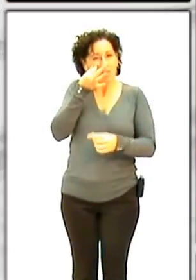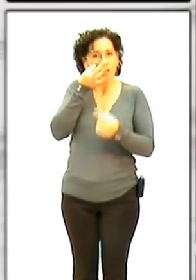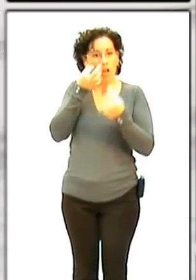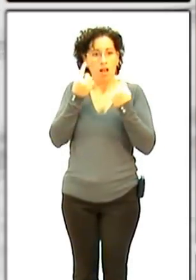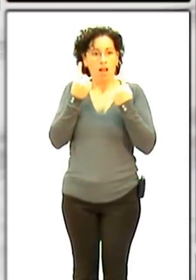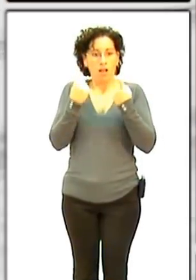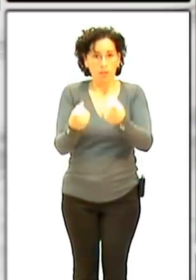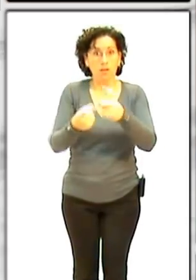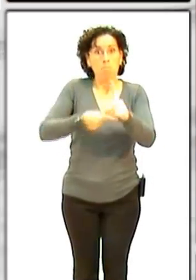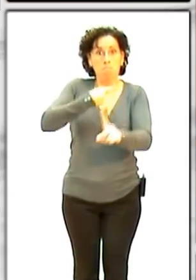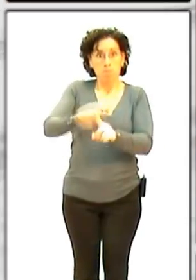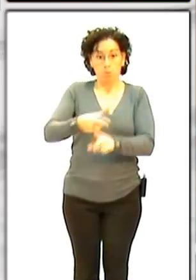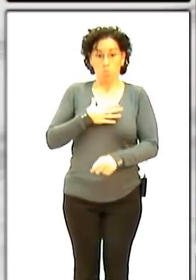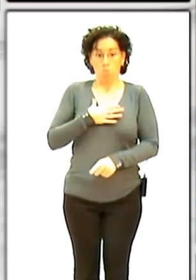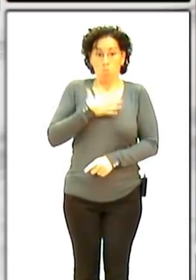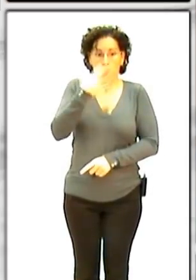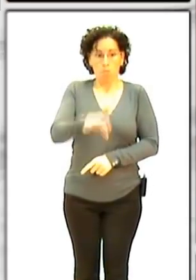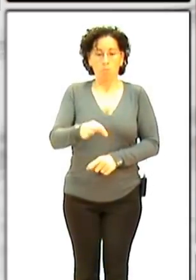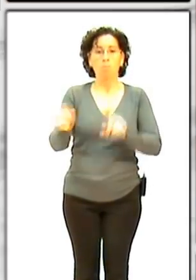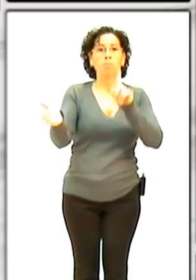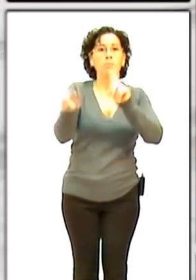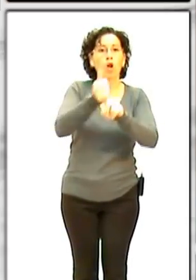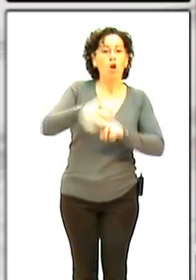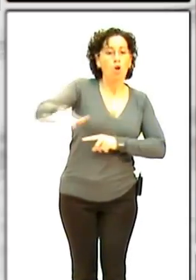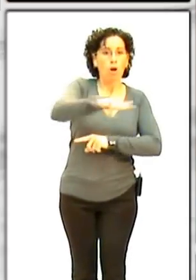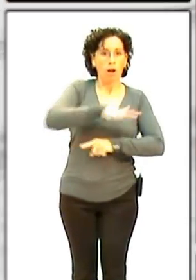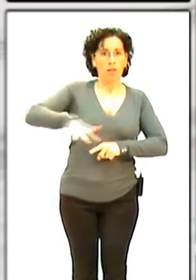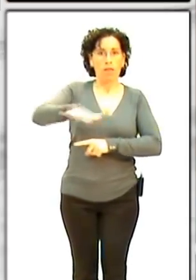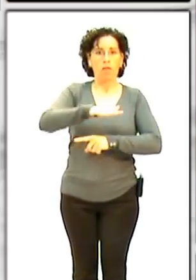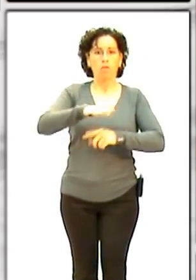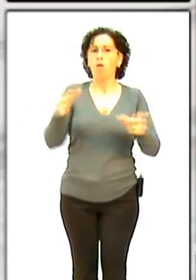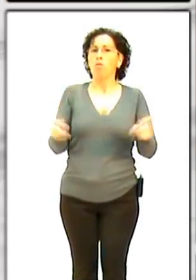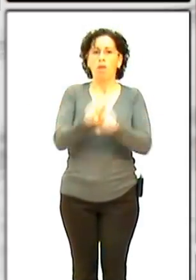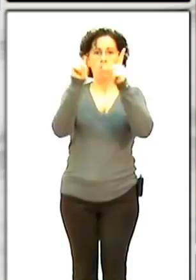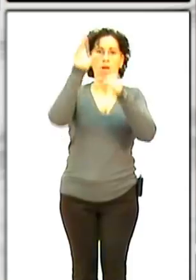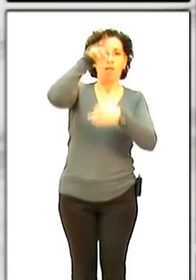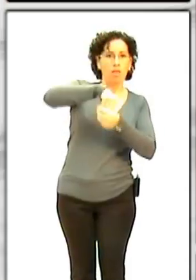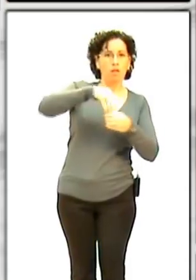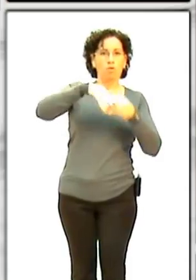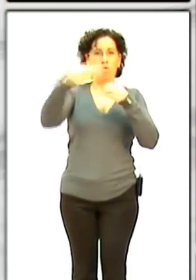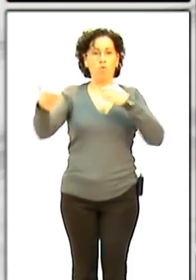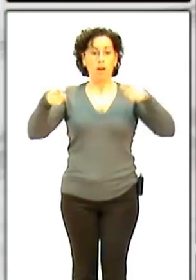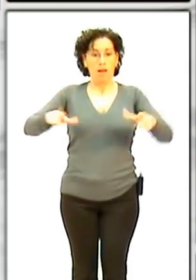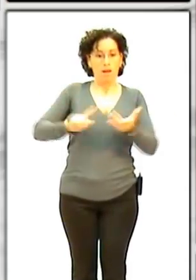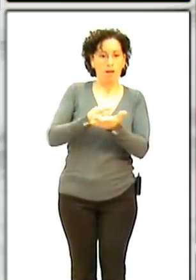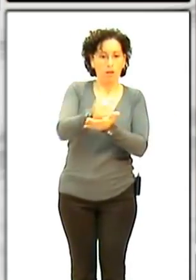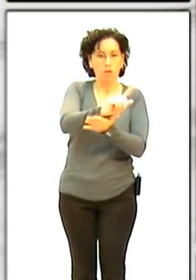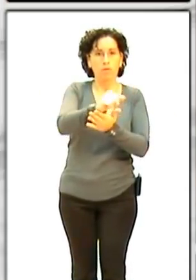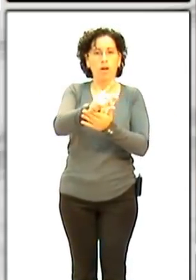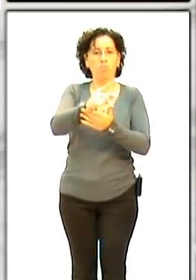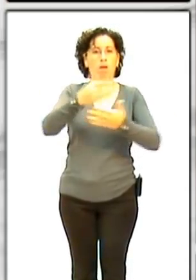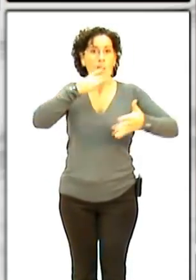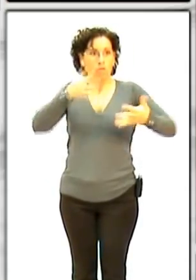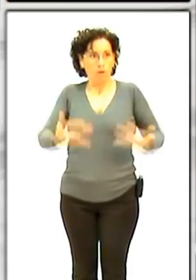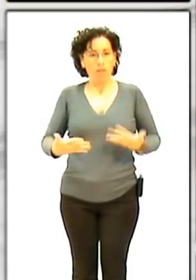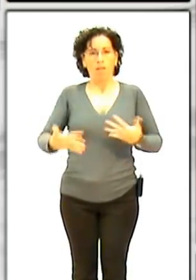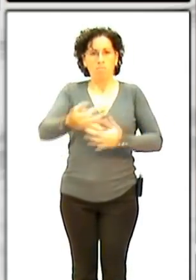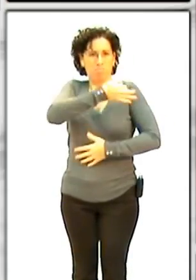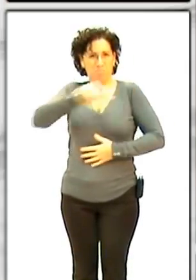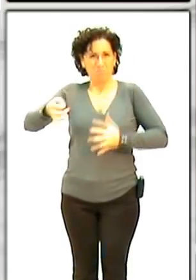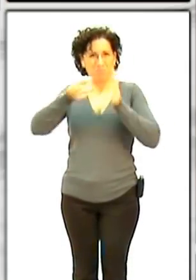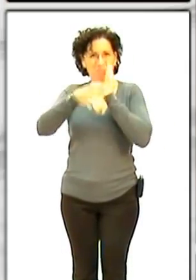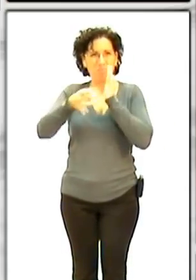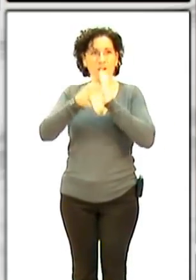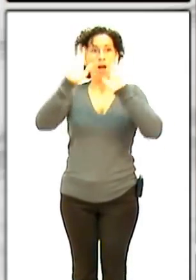la posibilidad de disponer de una localización en interiores, en exteriores, de una cartografía actualizada, precisa, facilita la